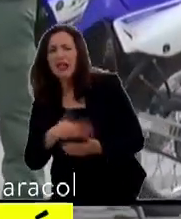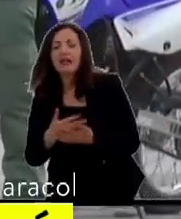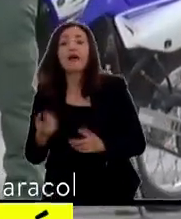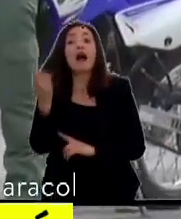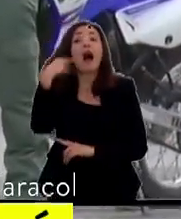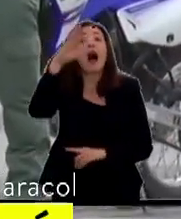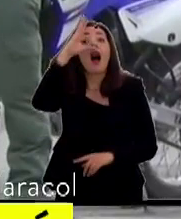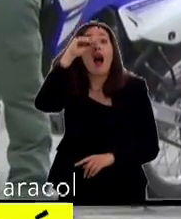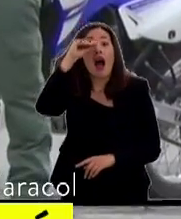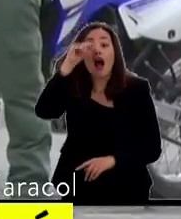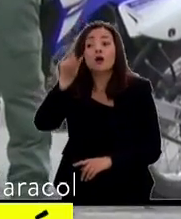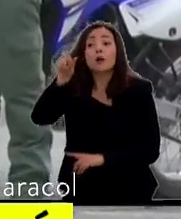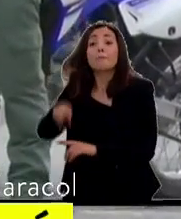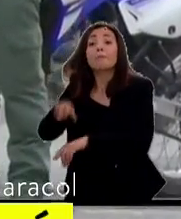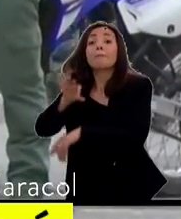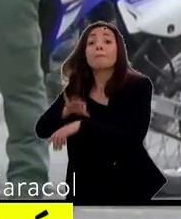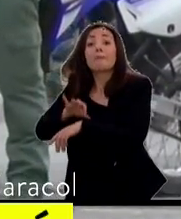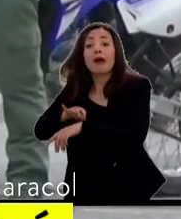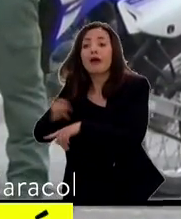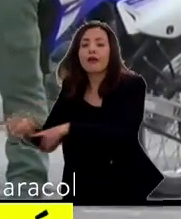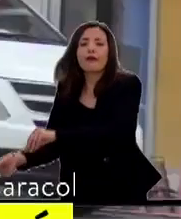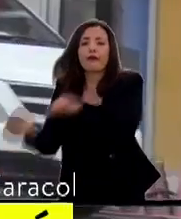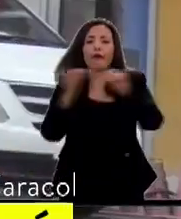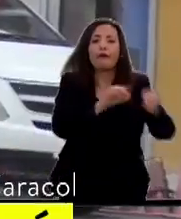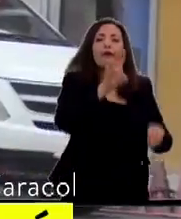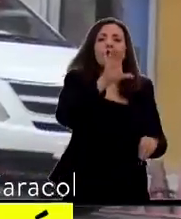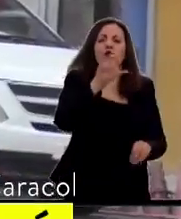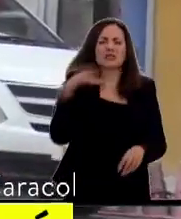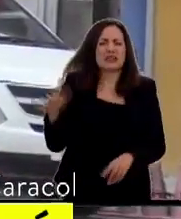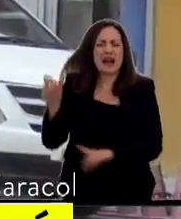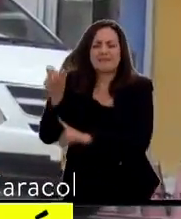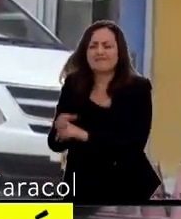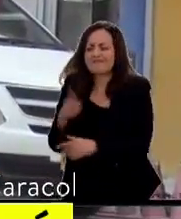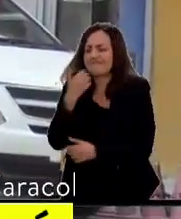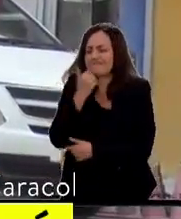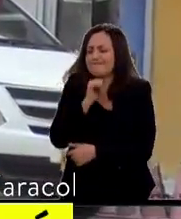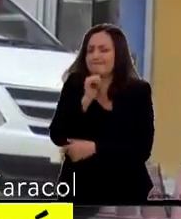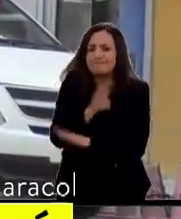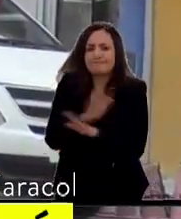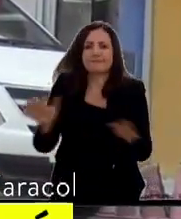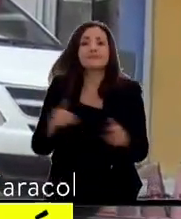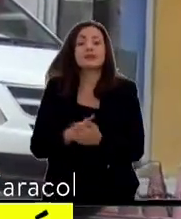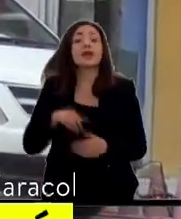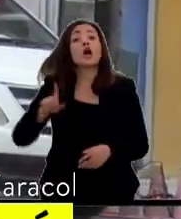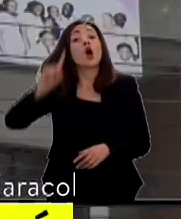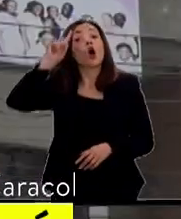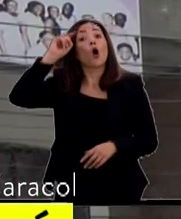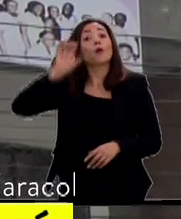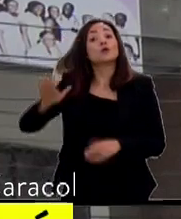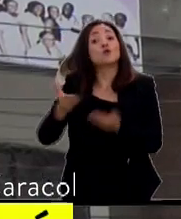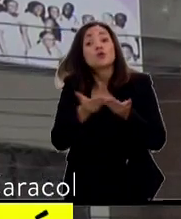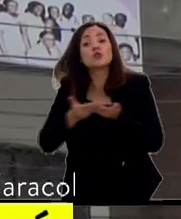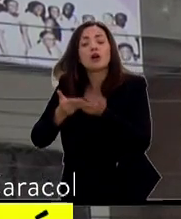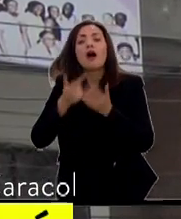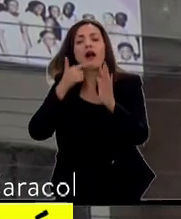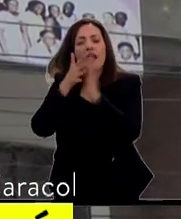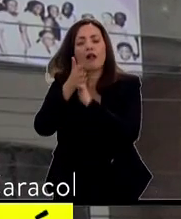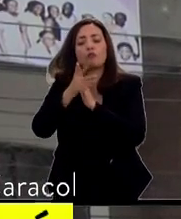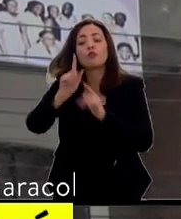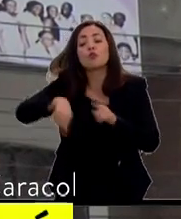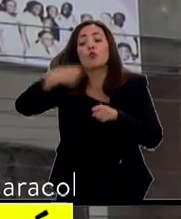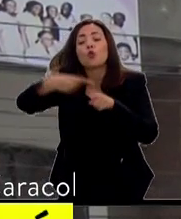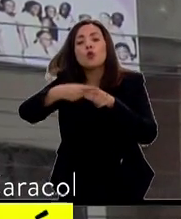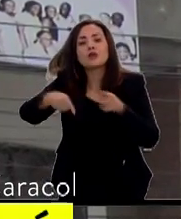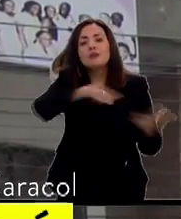un médico para la UCI en muy mal estado. La gobernación del Chocó anunció que para la próxima semana llegarían